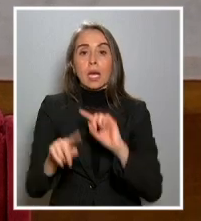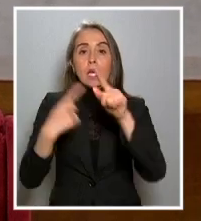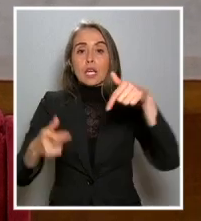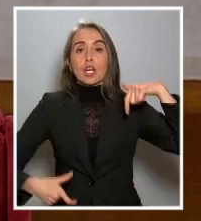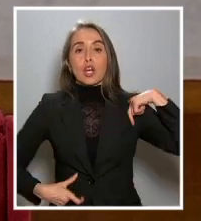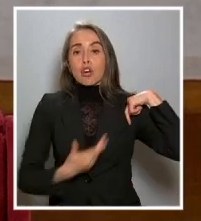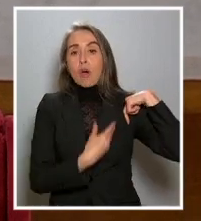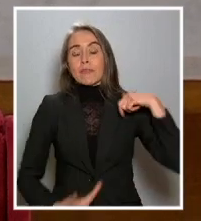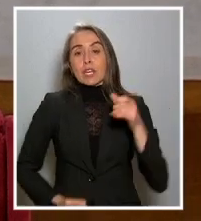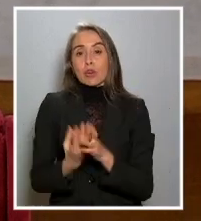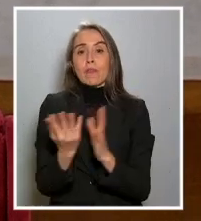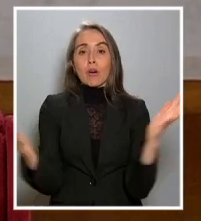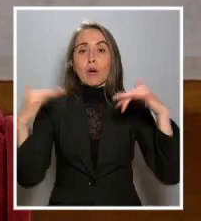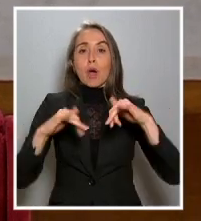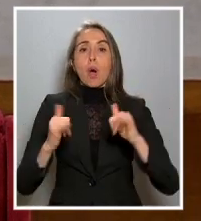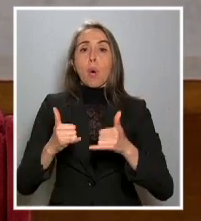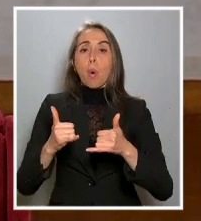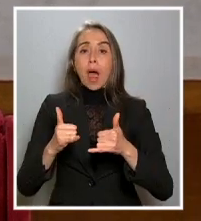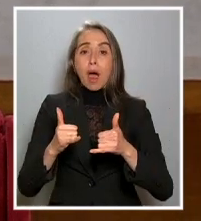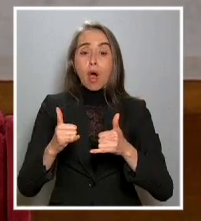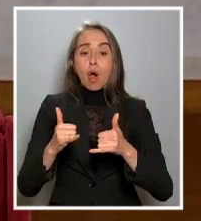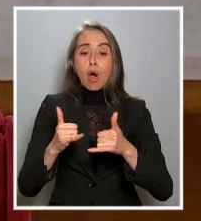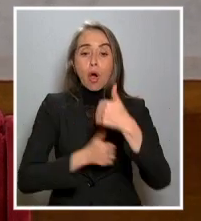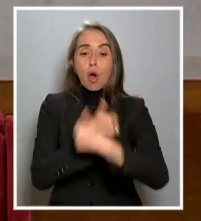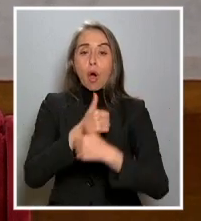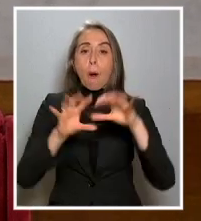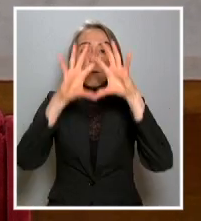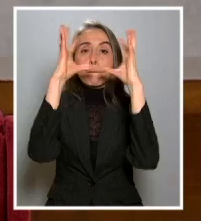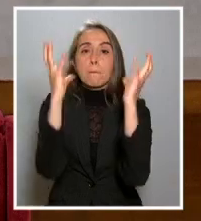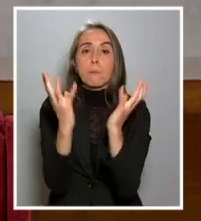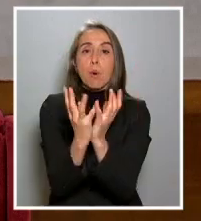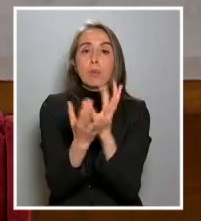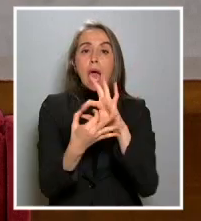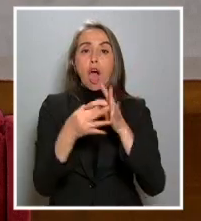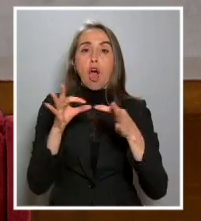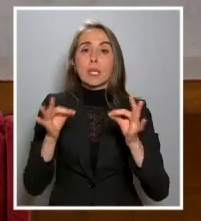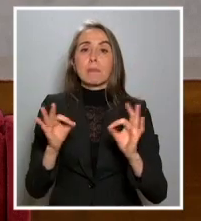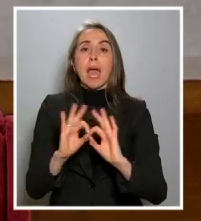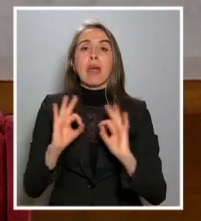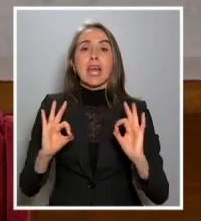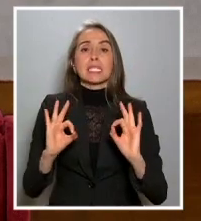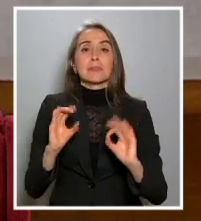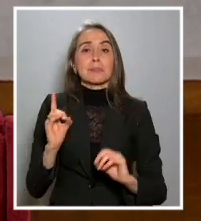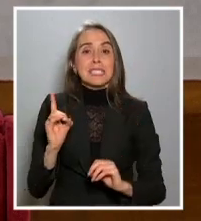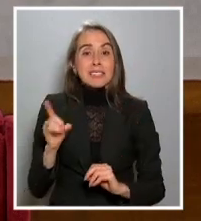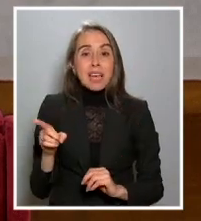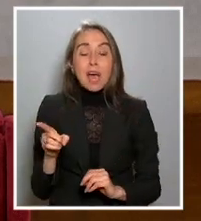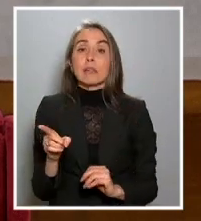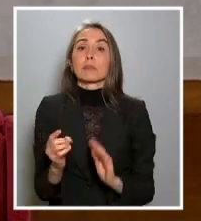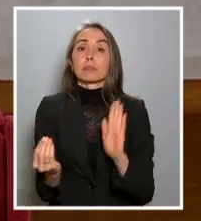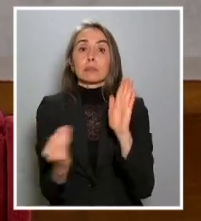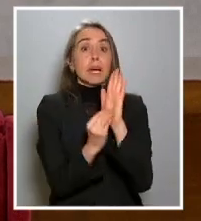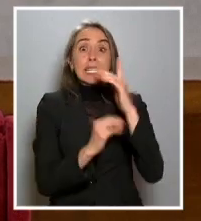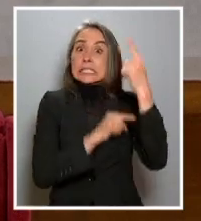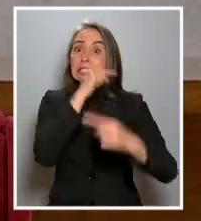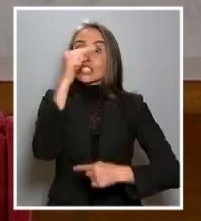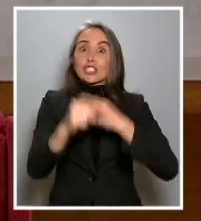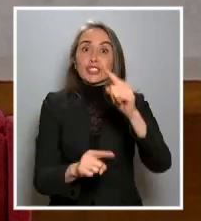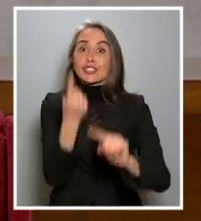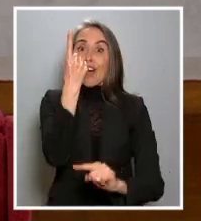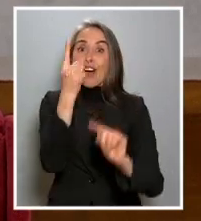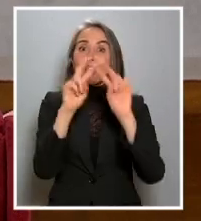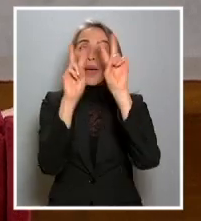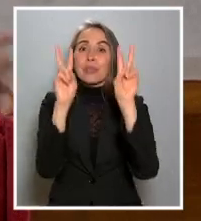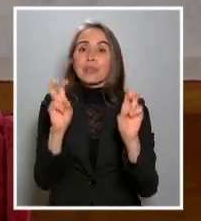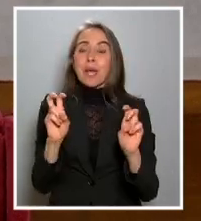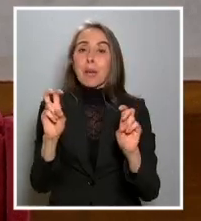gobierno, seremos los anfitriones de los Juegos Mundiales de las Olimpiadas Especiales, lo que es un hito histórico en materia